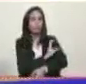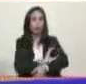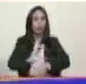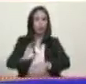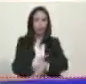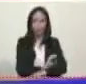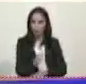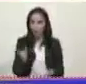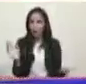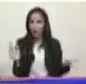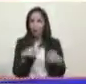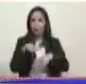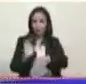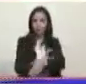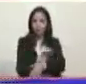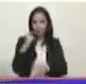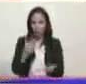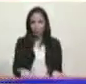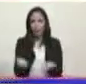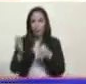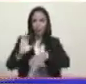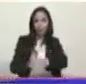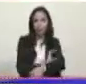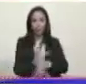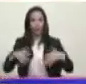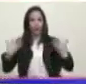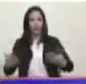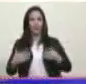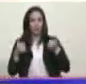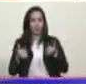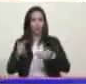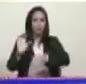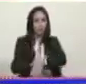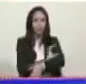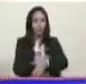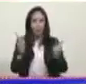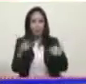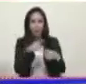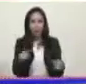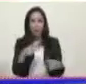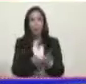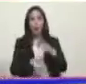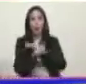¿Qué tal si nos regalan una pieza para alegrar el alma?